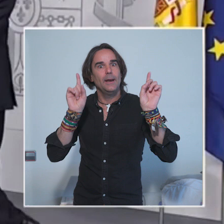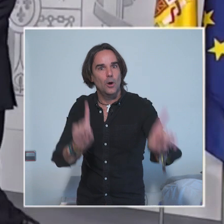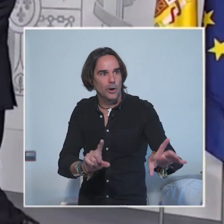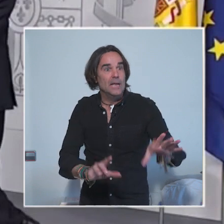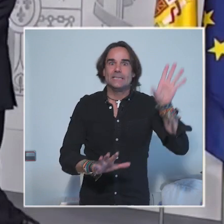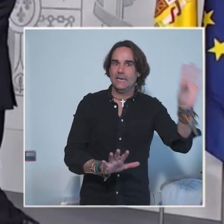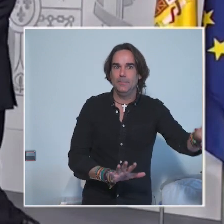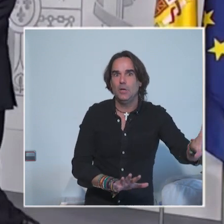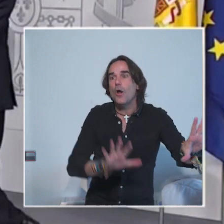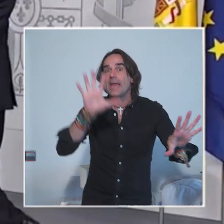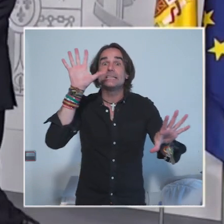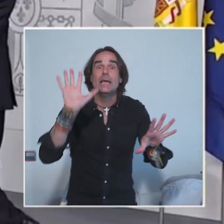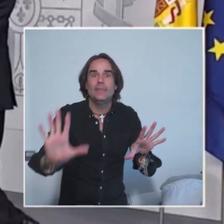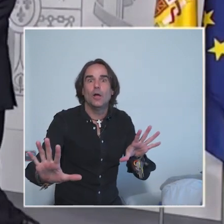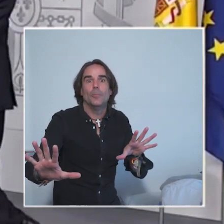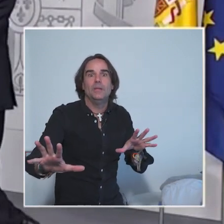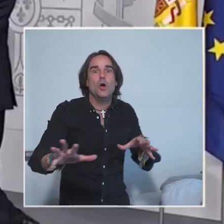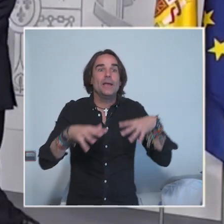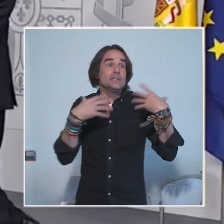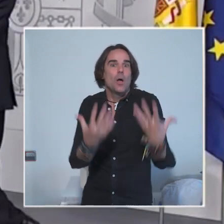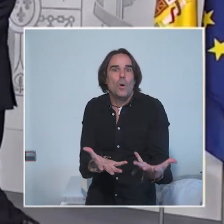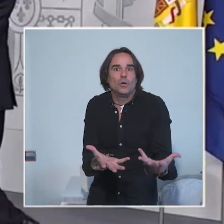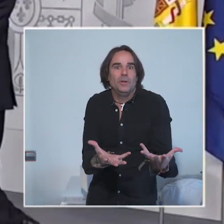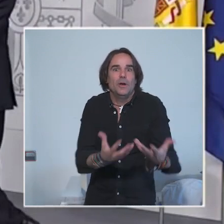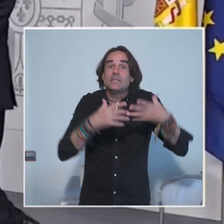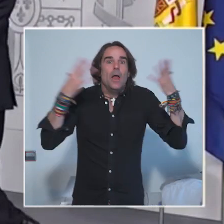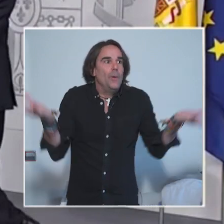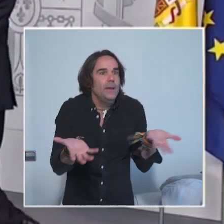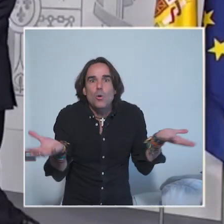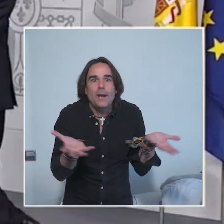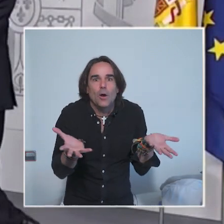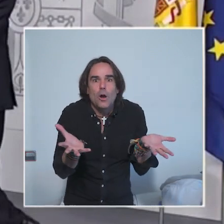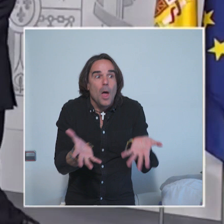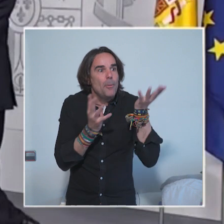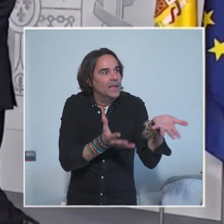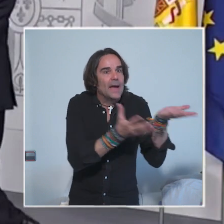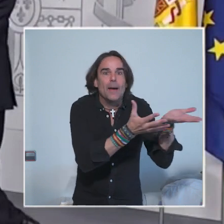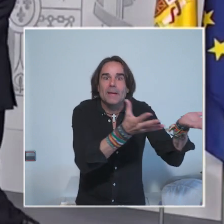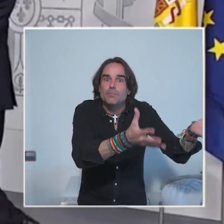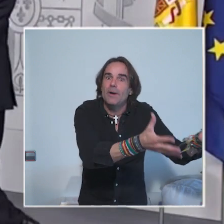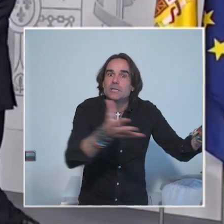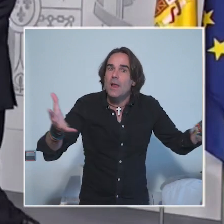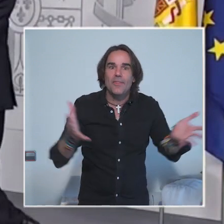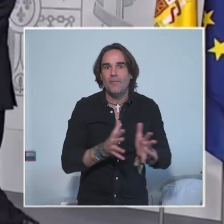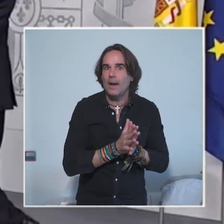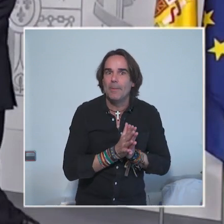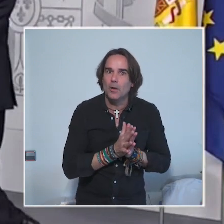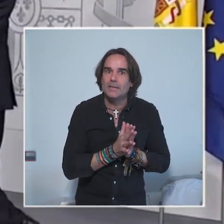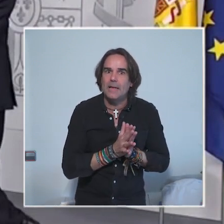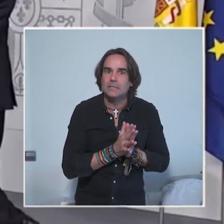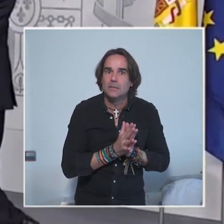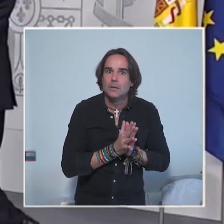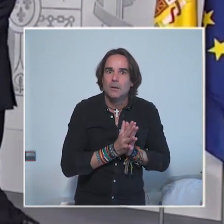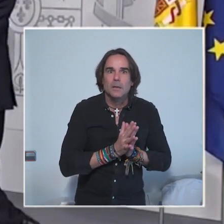ningún rigor. 6 millones, 5 millones, 4 millones, no hay ningún rigor, porque cada mes ponéis una cifra,